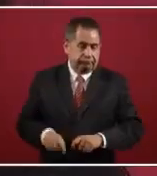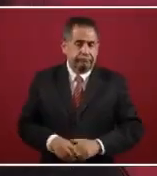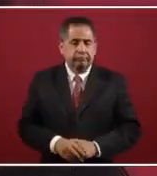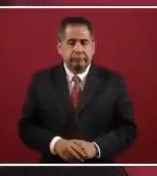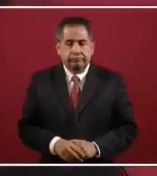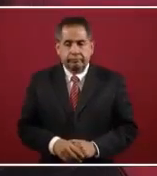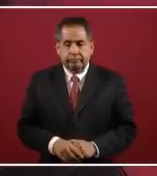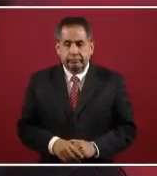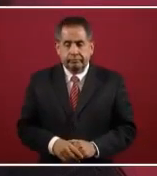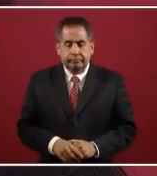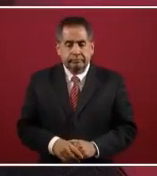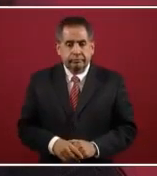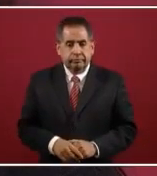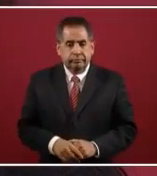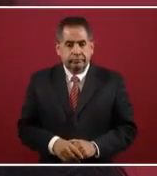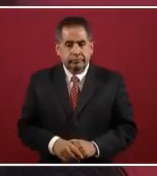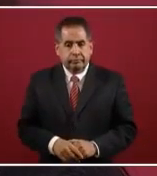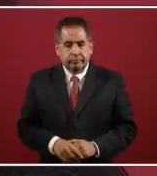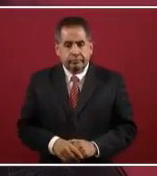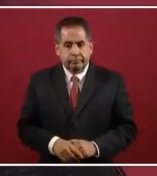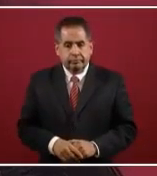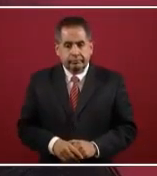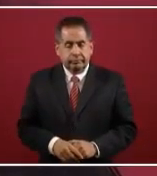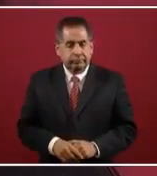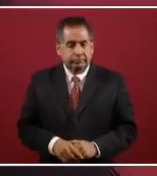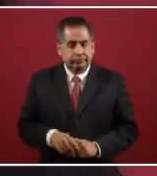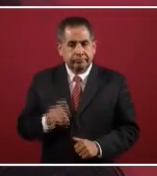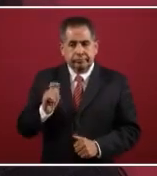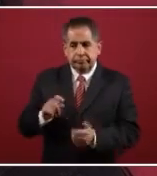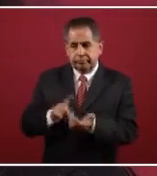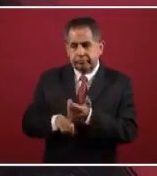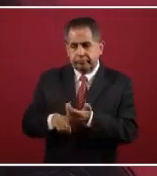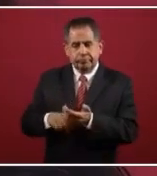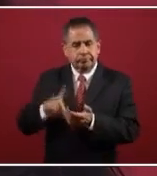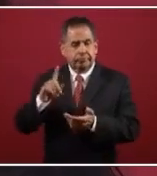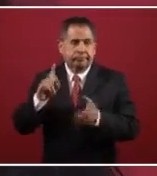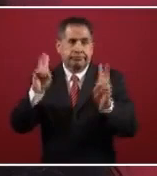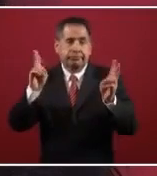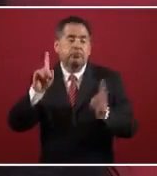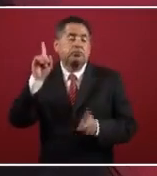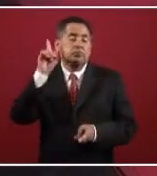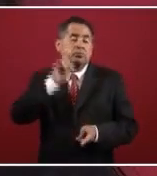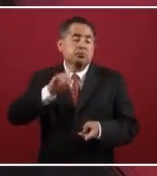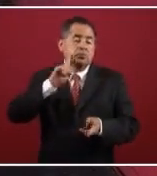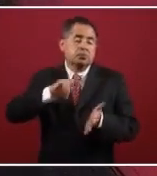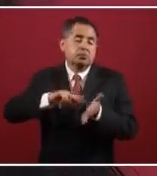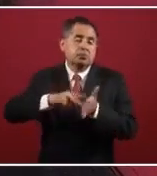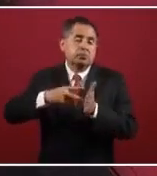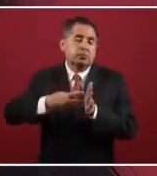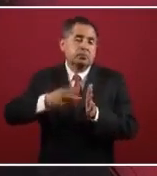En el lenguaje de la diversidad, ingeniera,